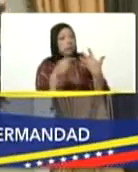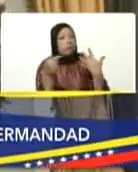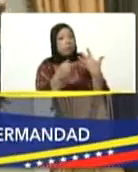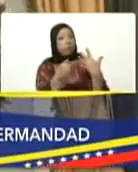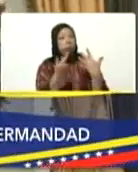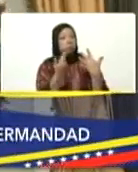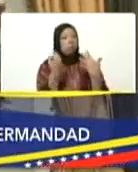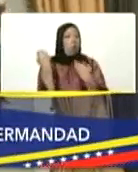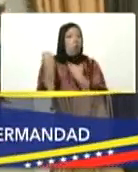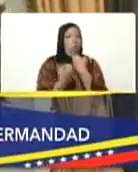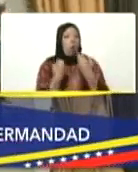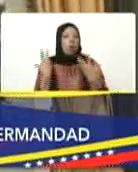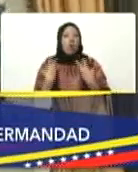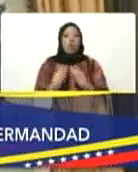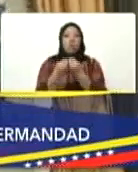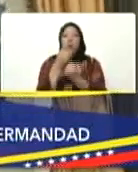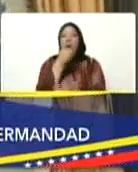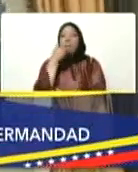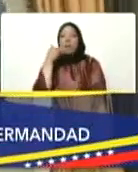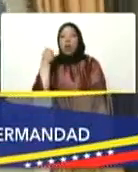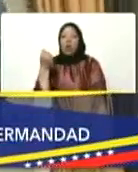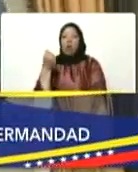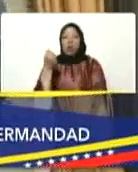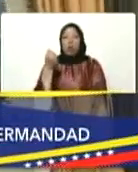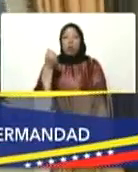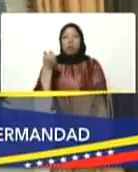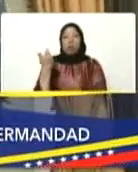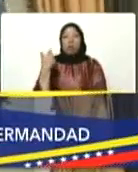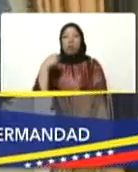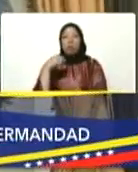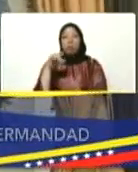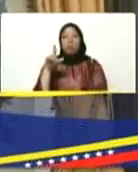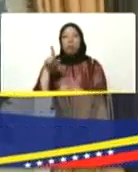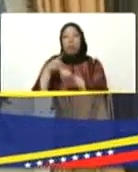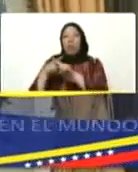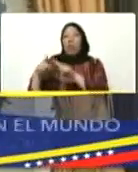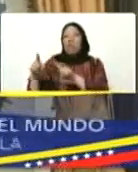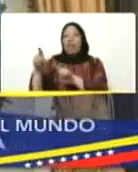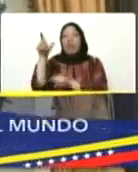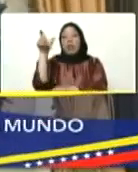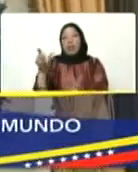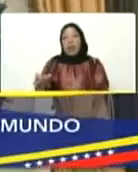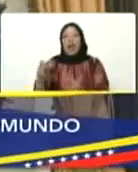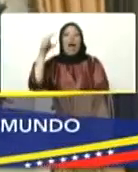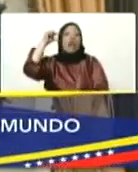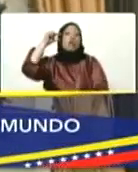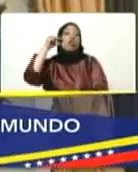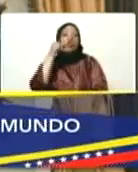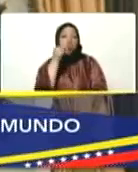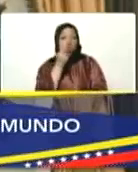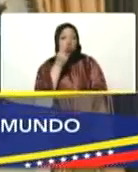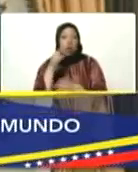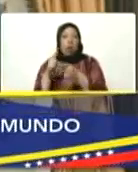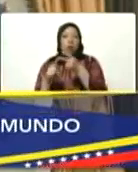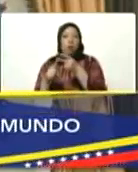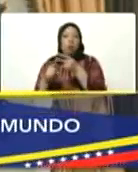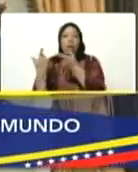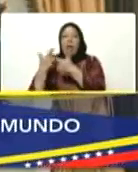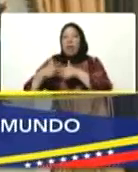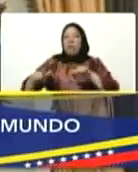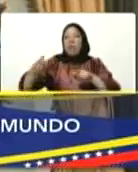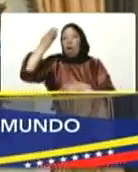para ir junto a sus mejores generales, José Antonio Páez y Antonio José de Sucre, a liberar a